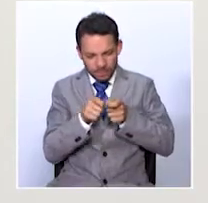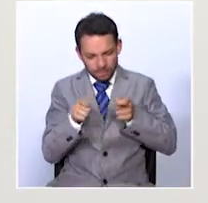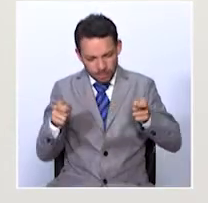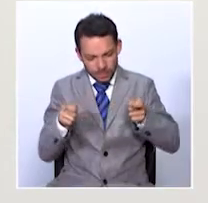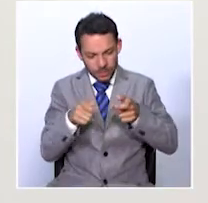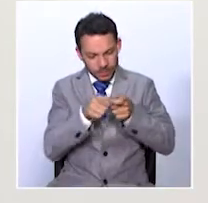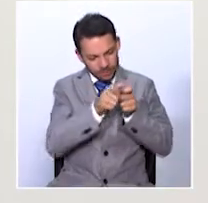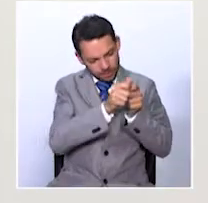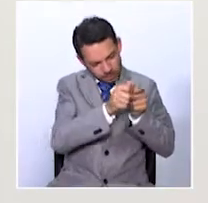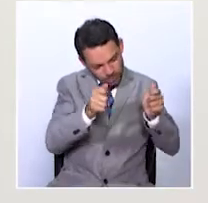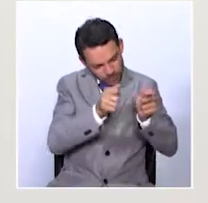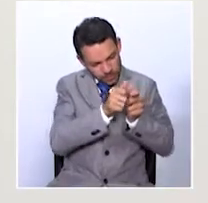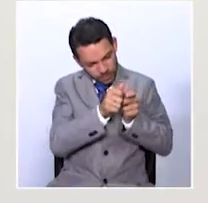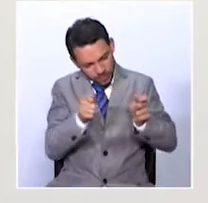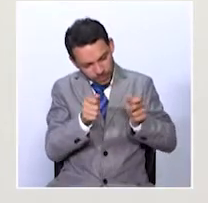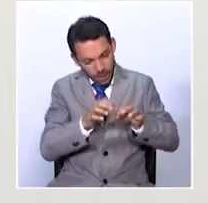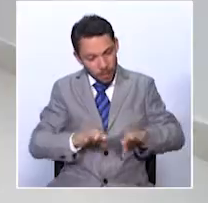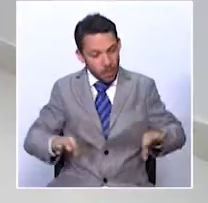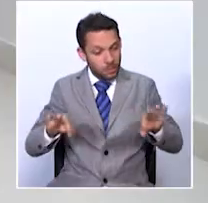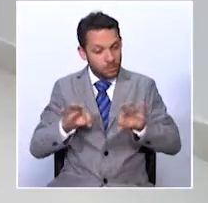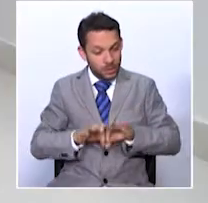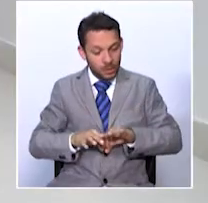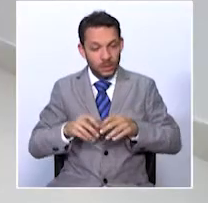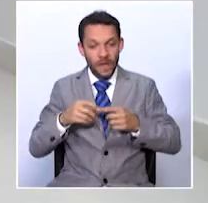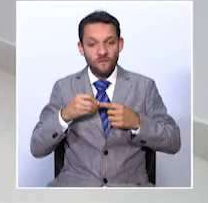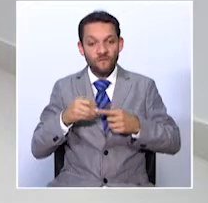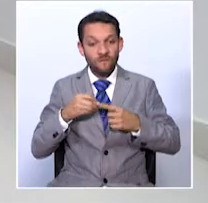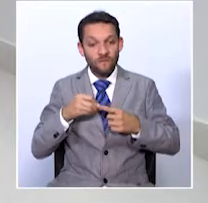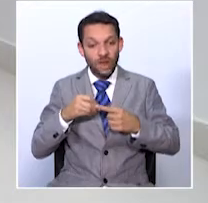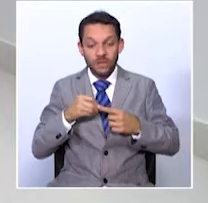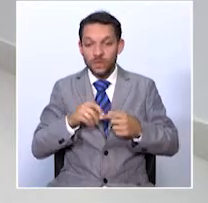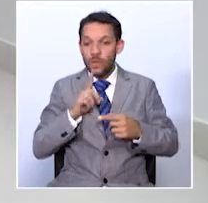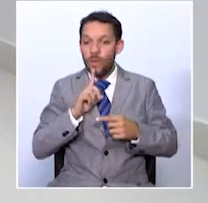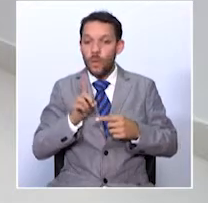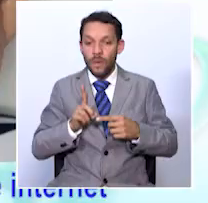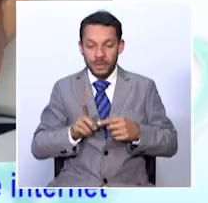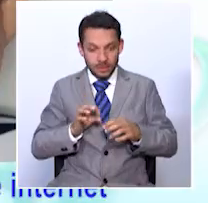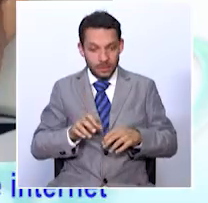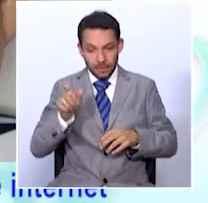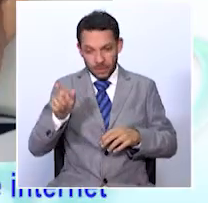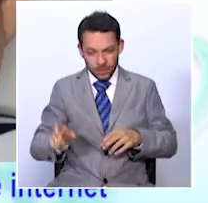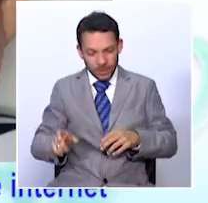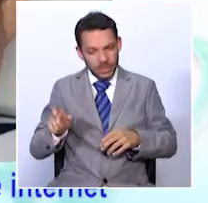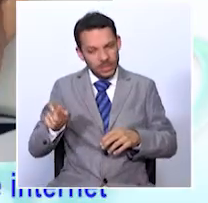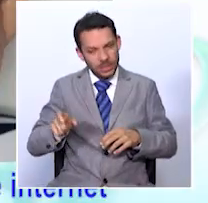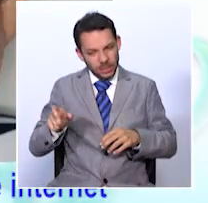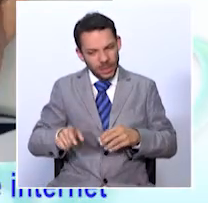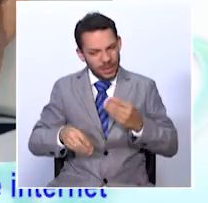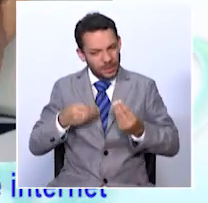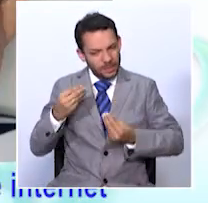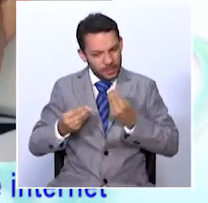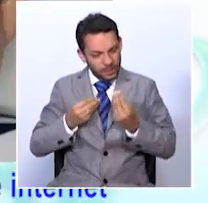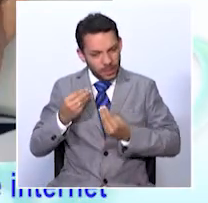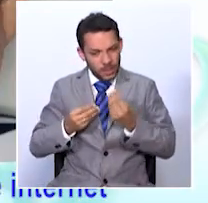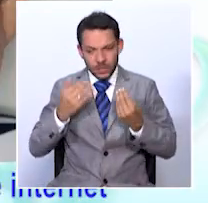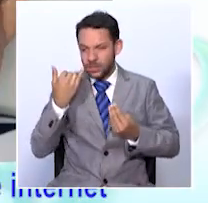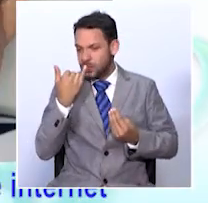sucede. ¿Por qué? Porque pierden flacidez. Entonces muchas veces lo que hay que hacer es ya